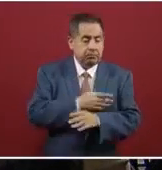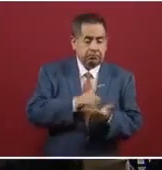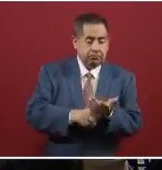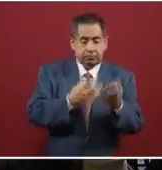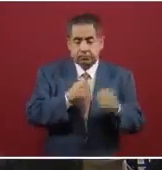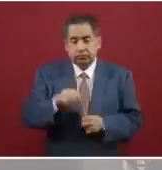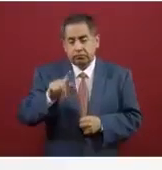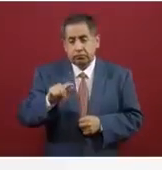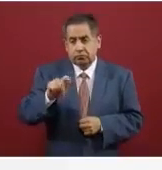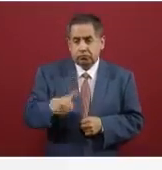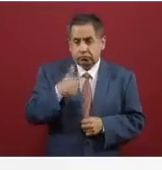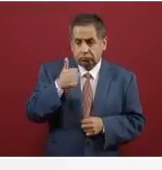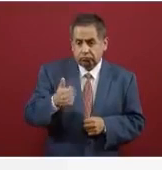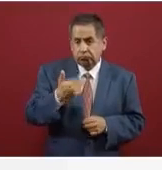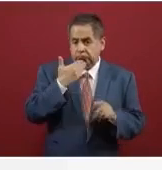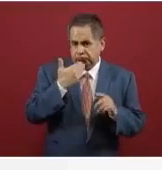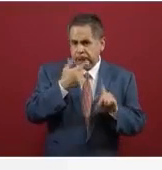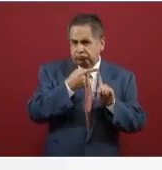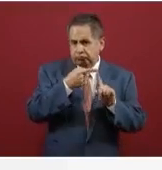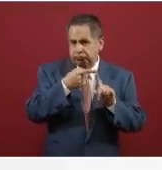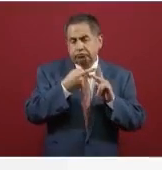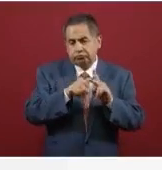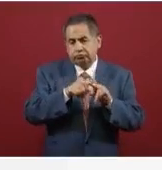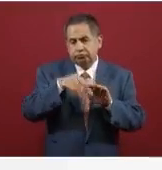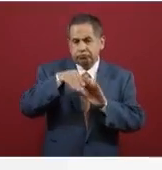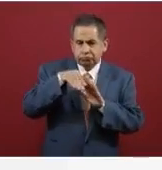1976, miren cómo viene cayendo